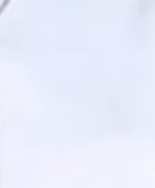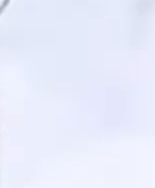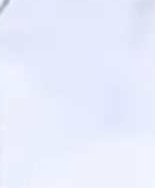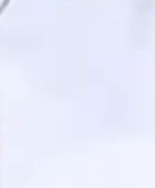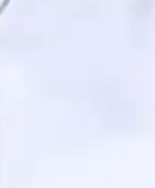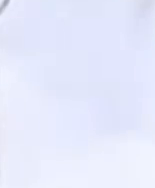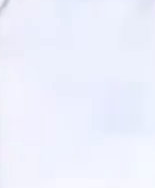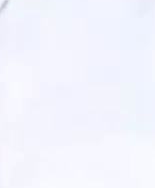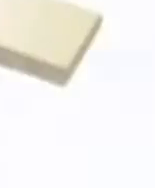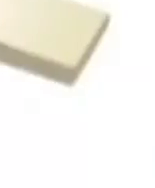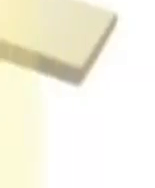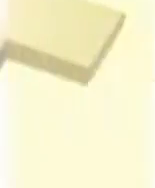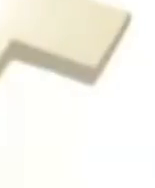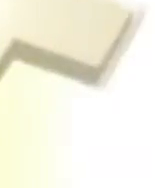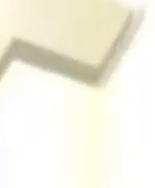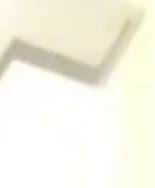i